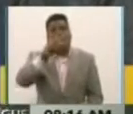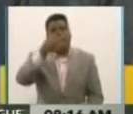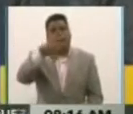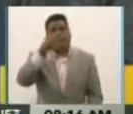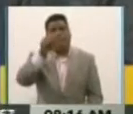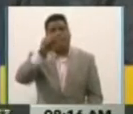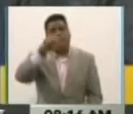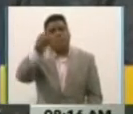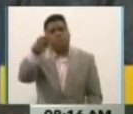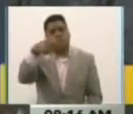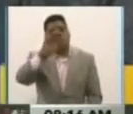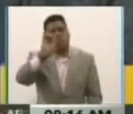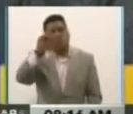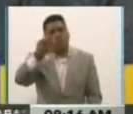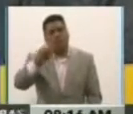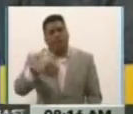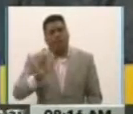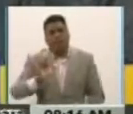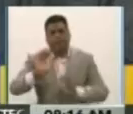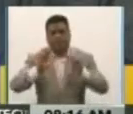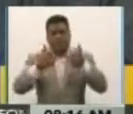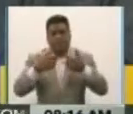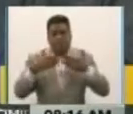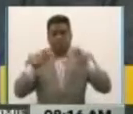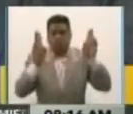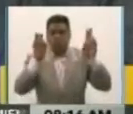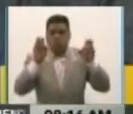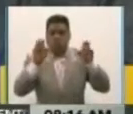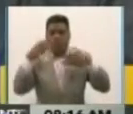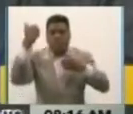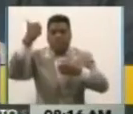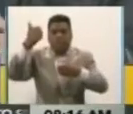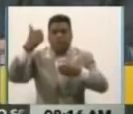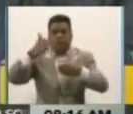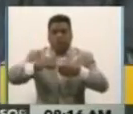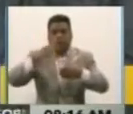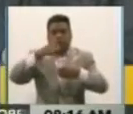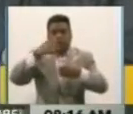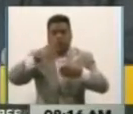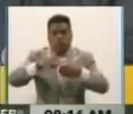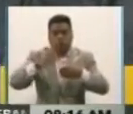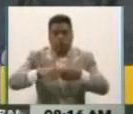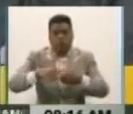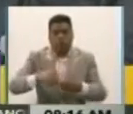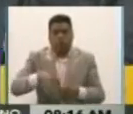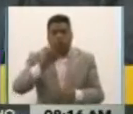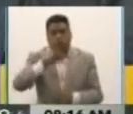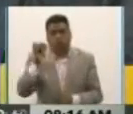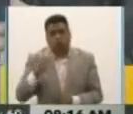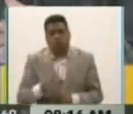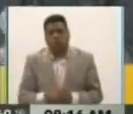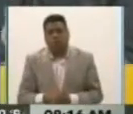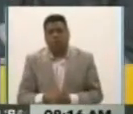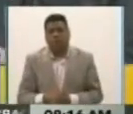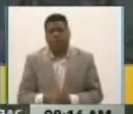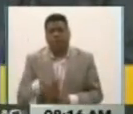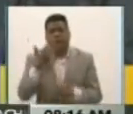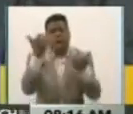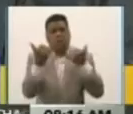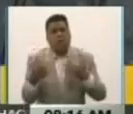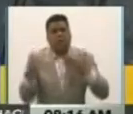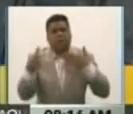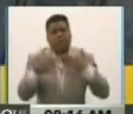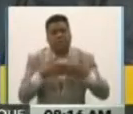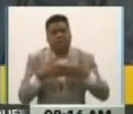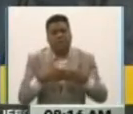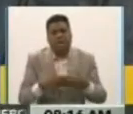éxito. Estrenamos en el estado Zulia y luego vinimos al Festival de Teatro de Caracas. En este momento estamos en la primera temporada, que cierra este domingo